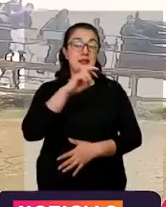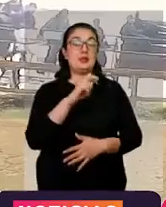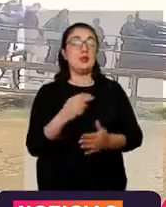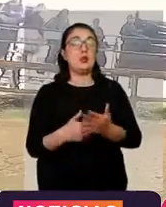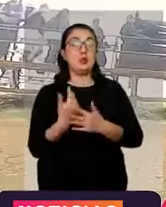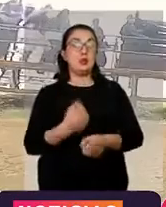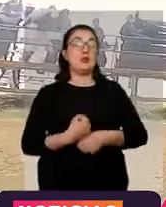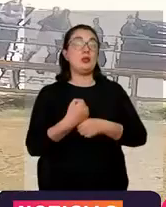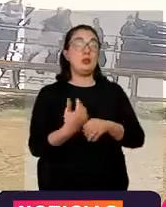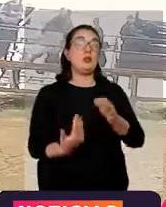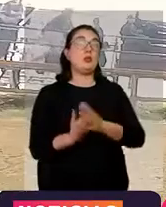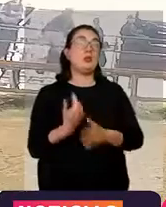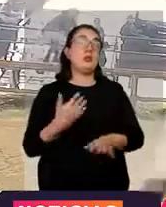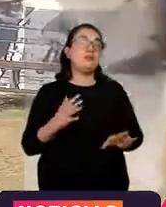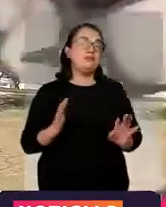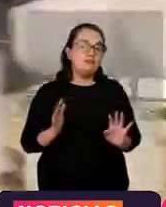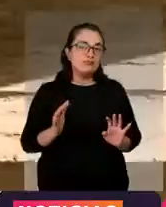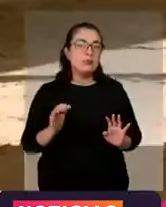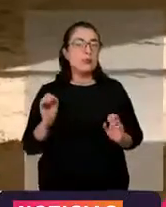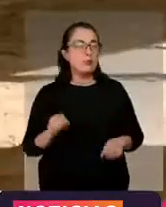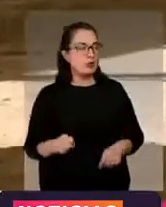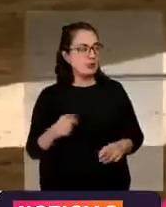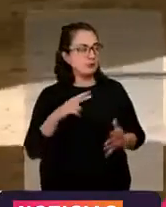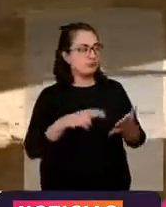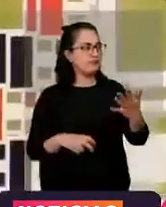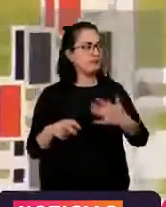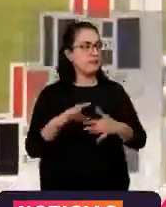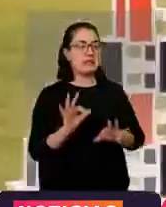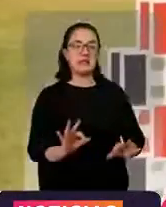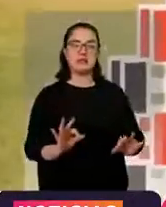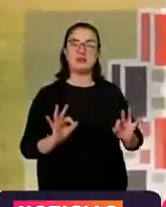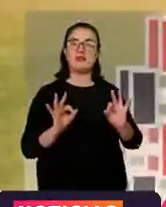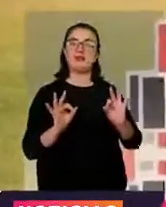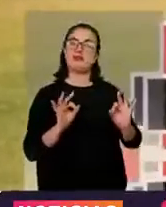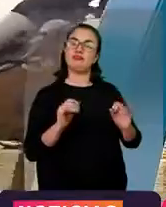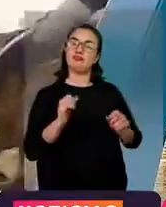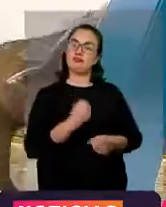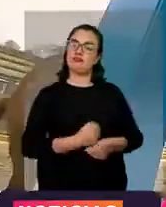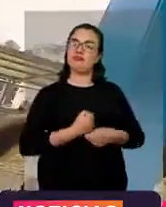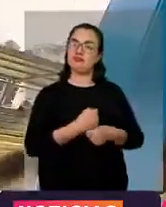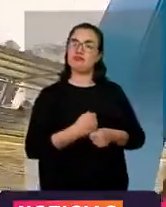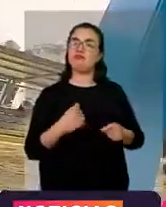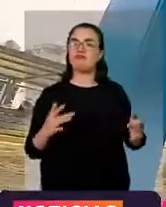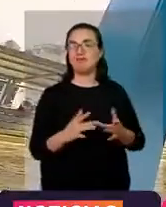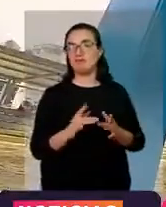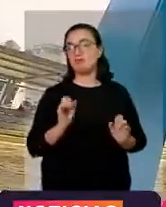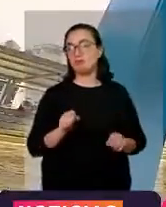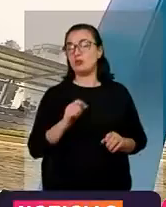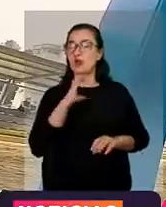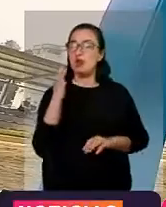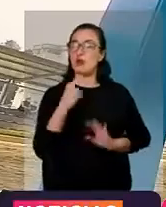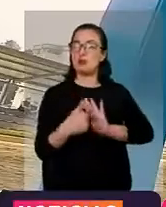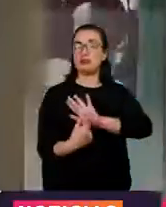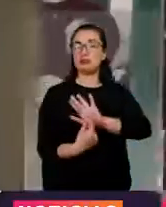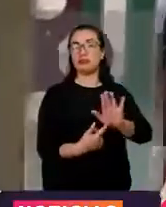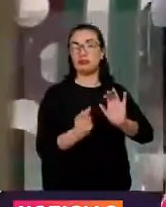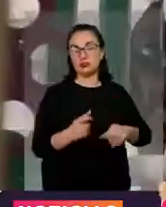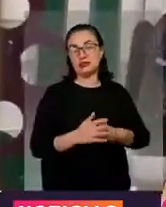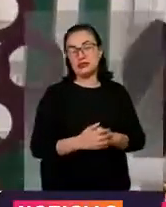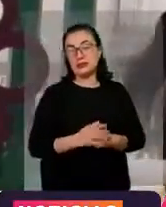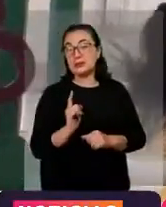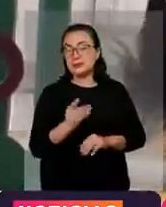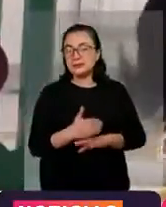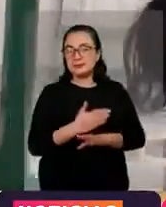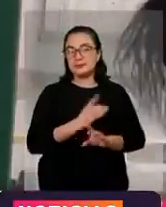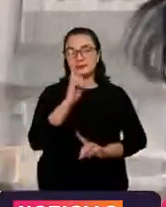que coge las calidades de ser el jinete adecuado para ir a representar al país. Sin embargo, antes de la elección definitiva